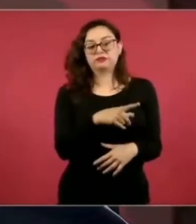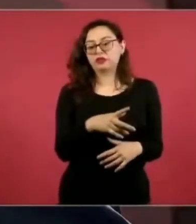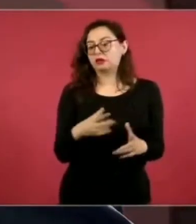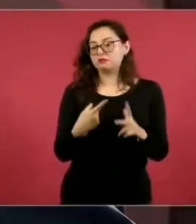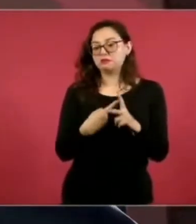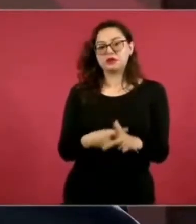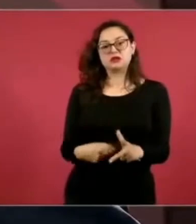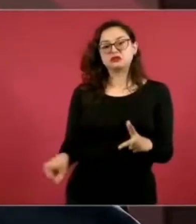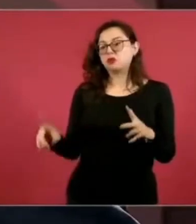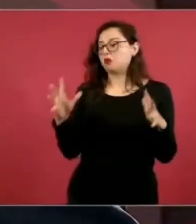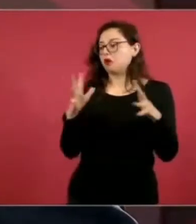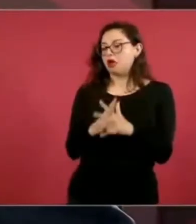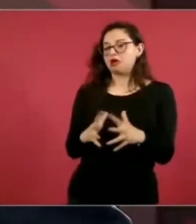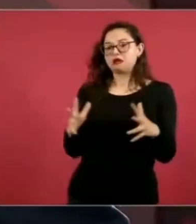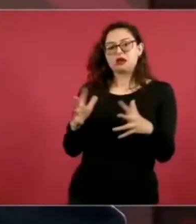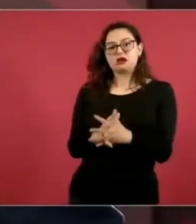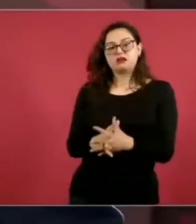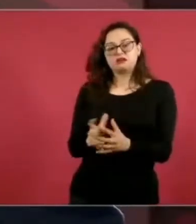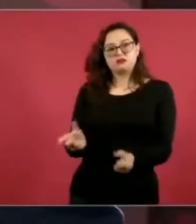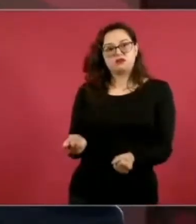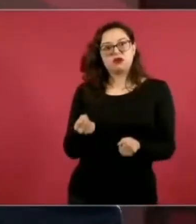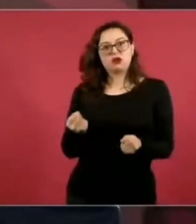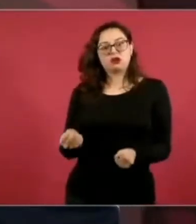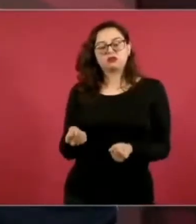la guerra.